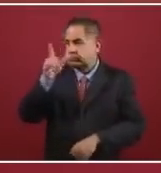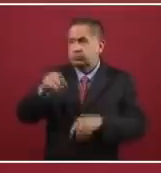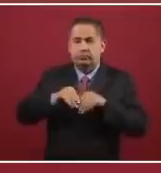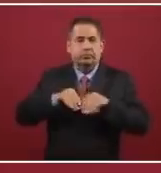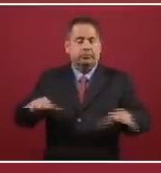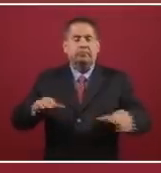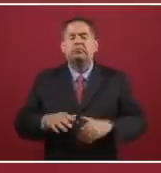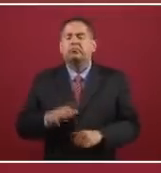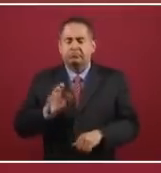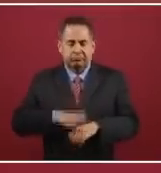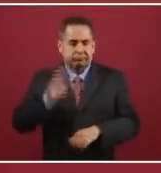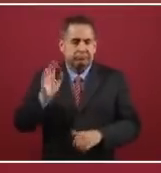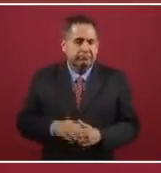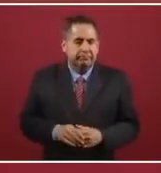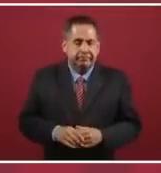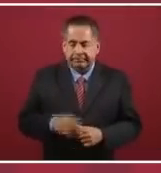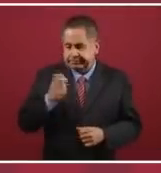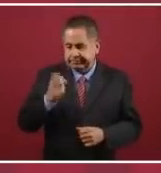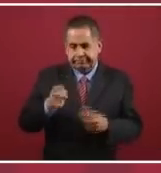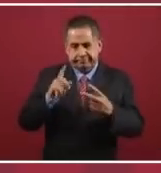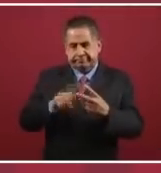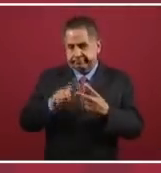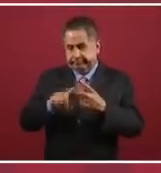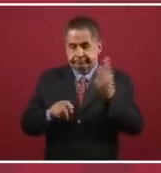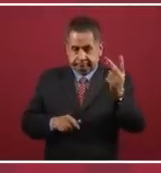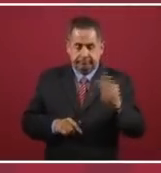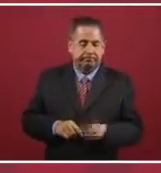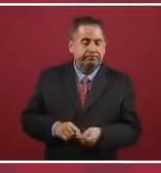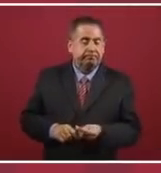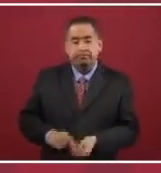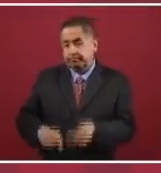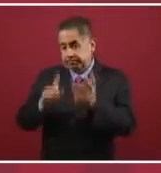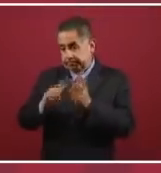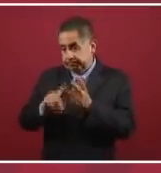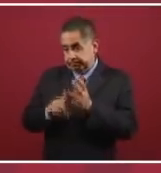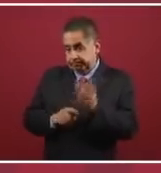Ese es lo segundo. Y lo tercero